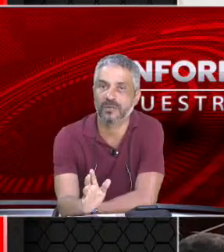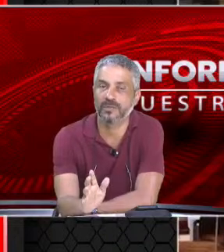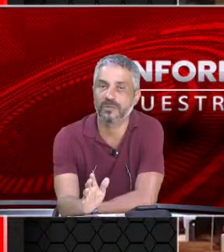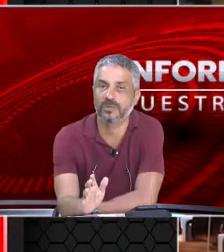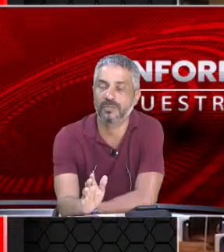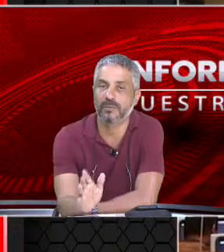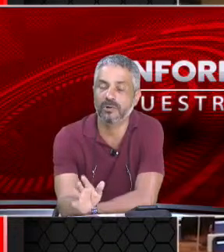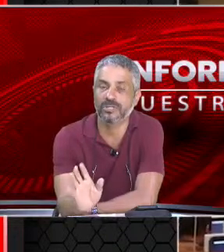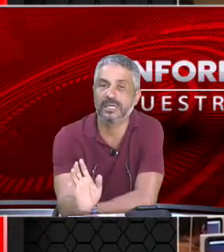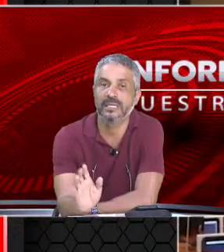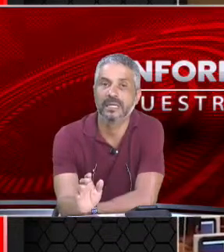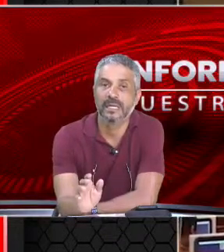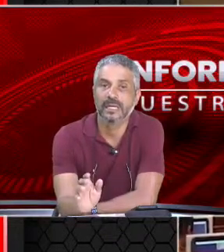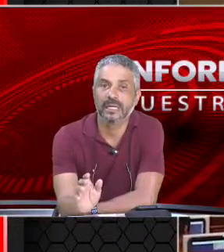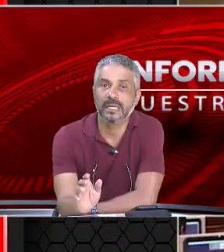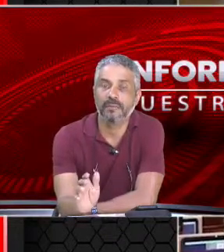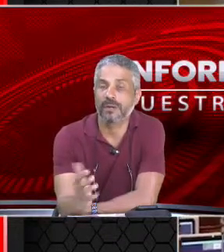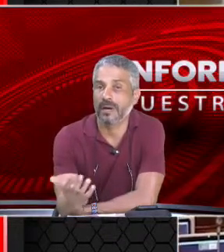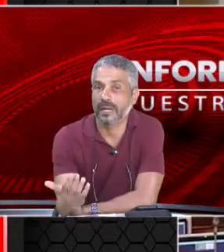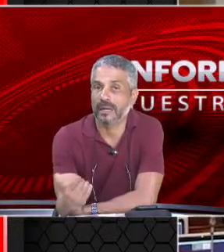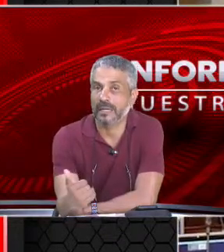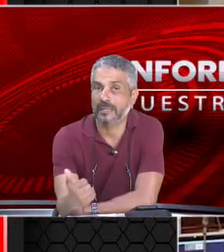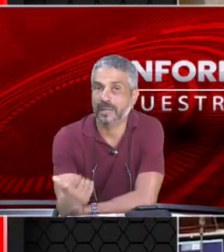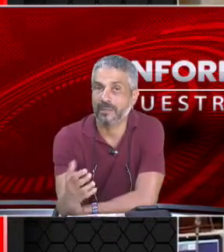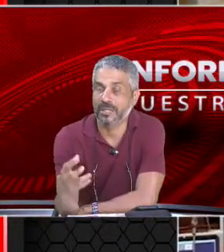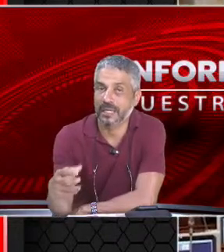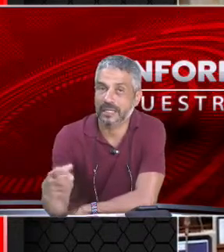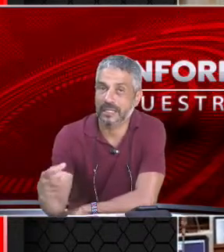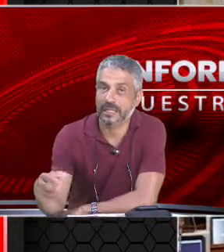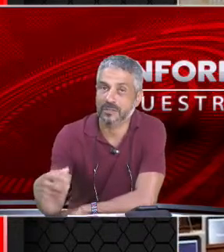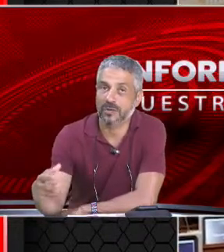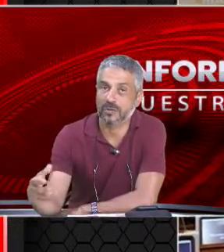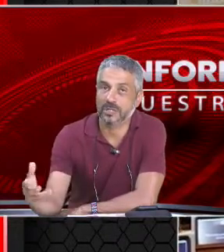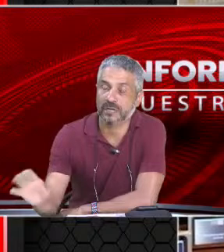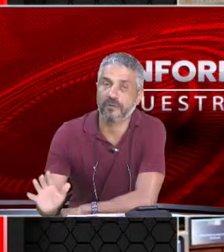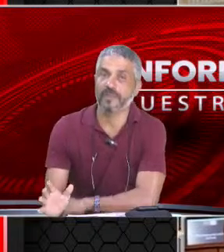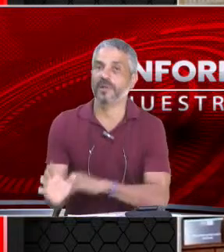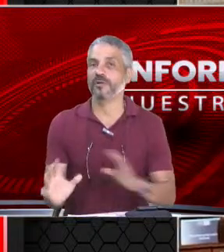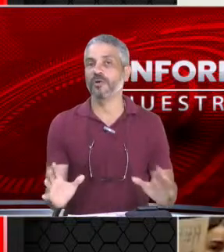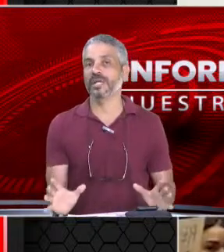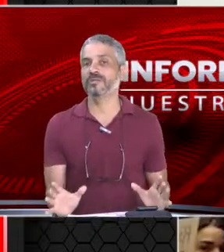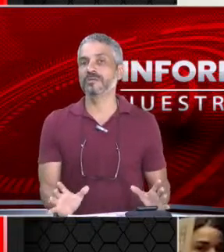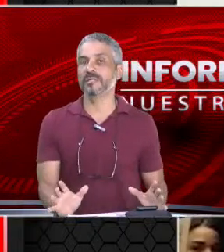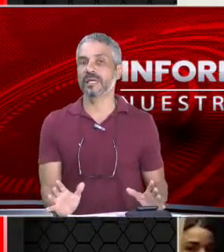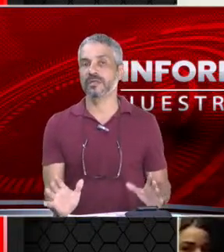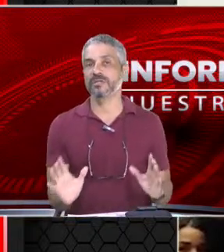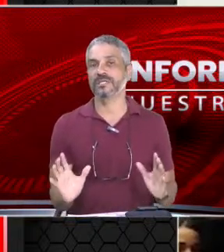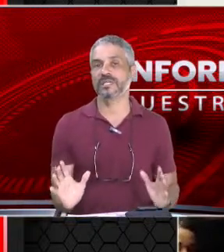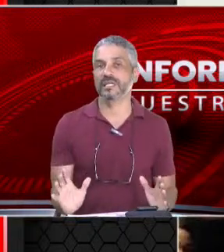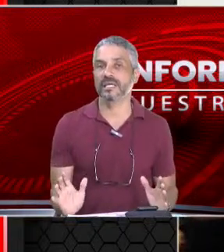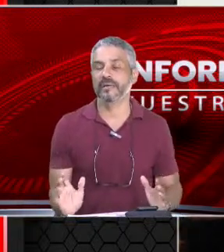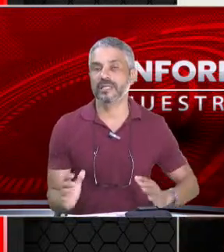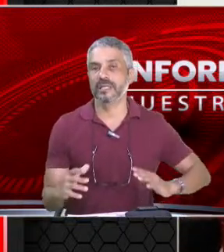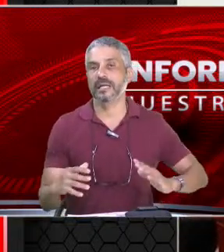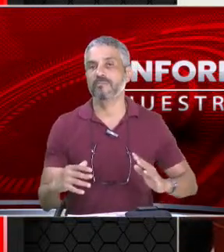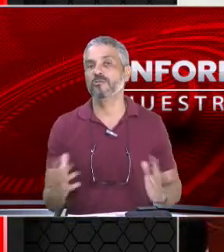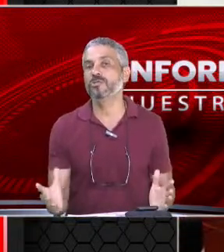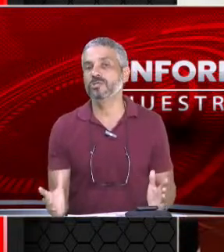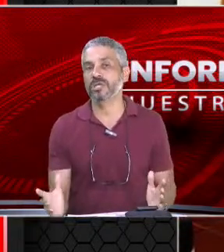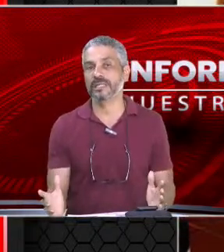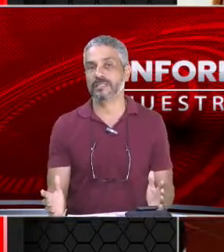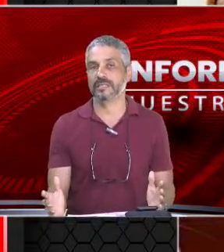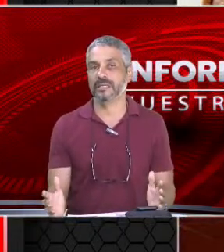de lo que tuvimos con Barbosa. Y bueno, ahora esperamos de que eso se reforme. Pero el Congreso, que es donde se tienen que